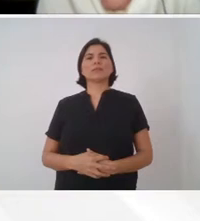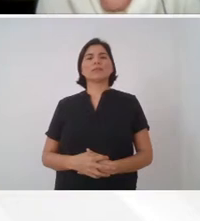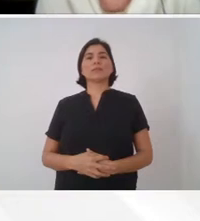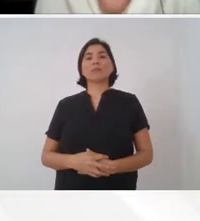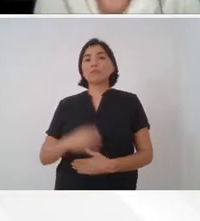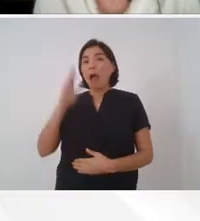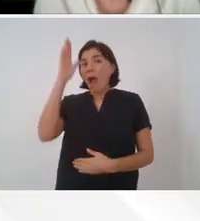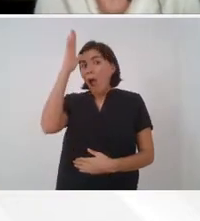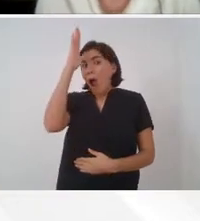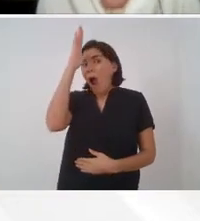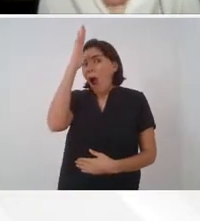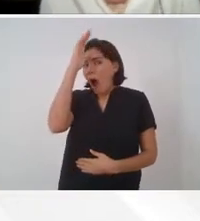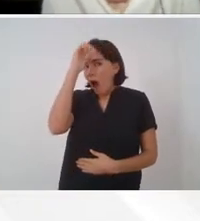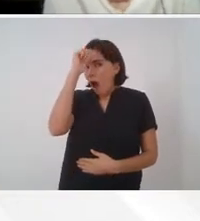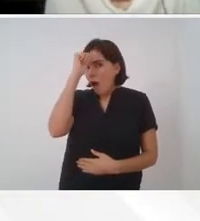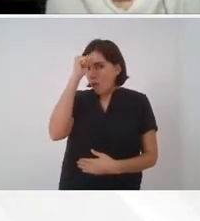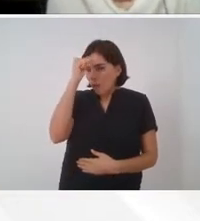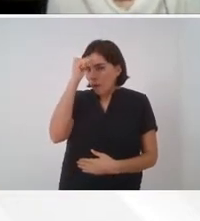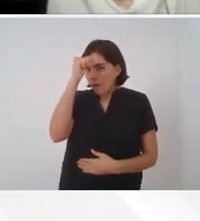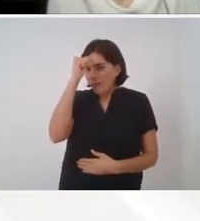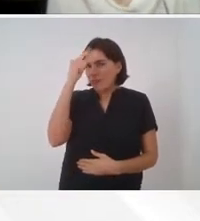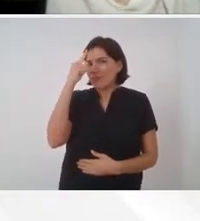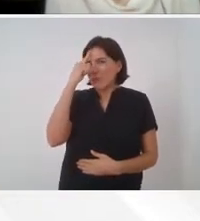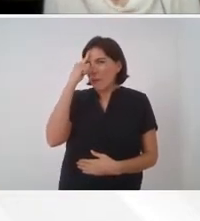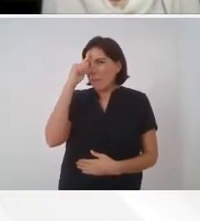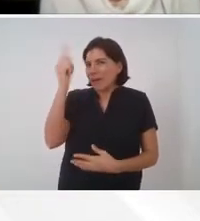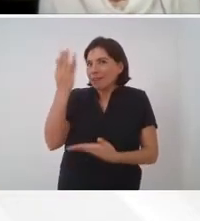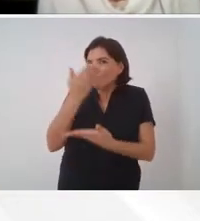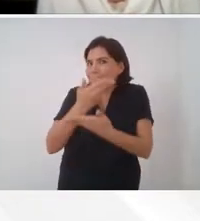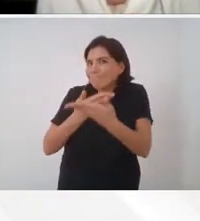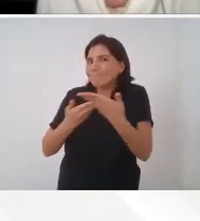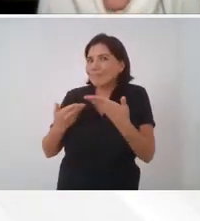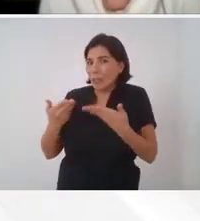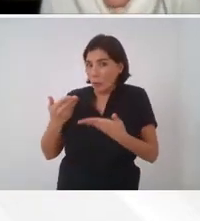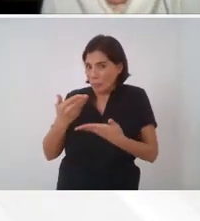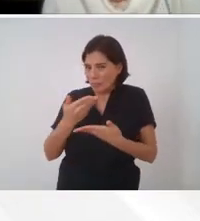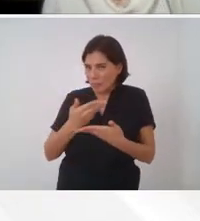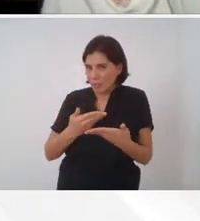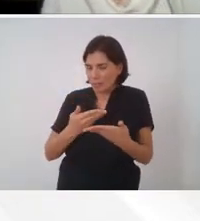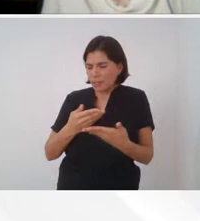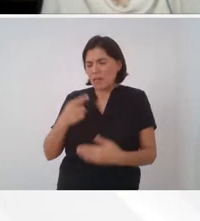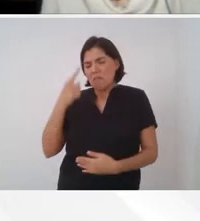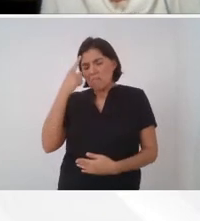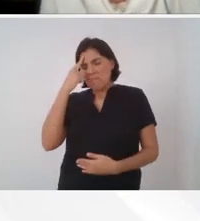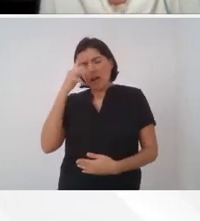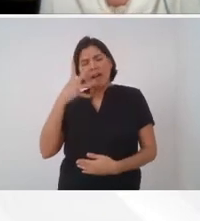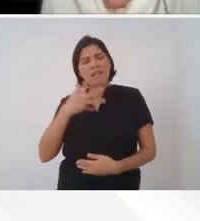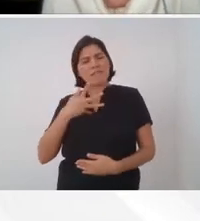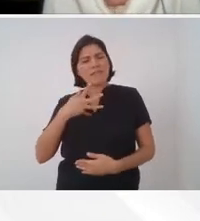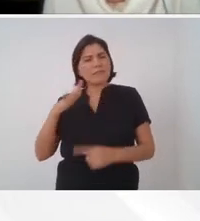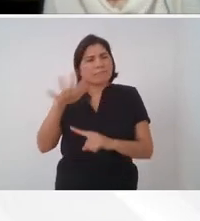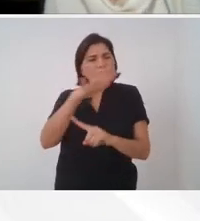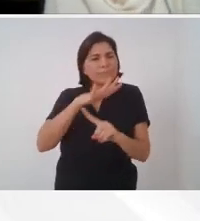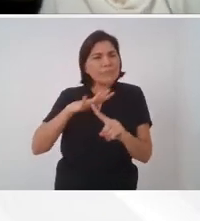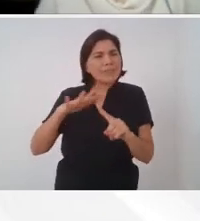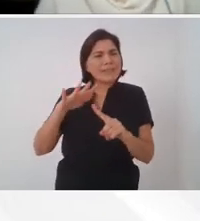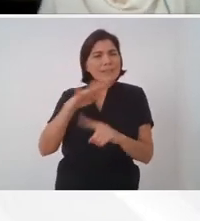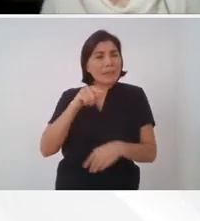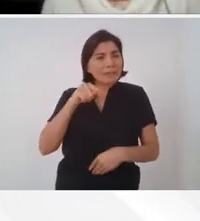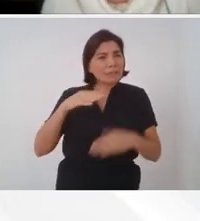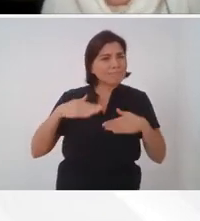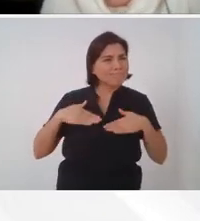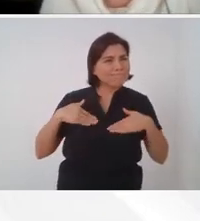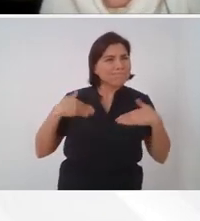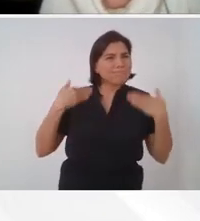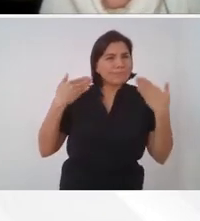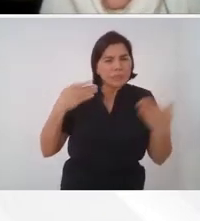los acuerdos de convivencia para generar realmente un espacio de confianza, un espacio propicio al aprendizaje, un espacio donde todos